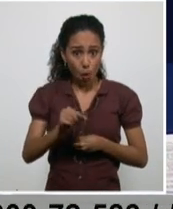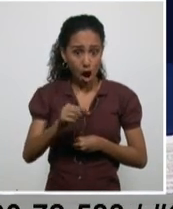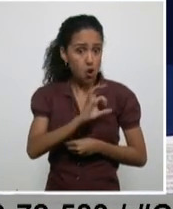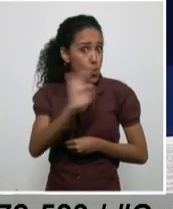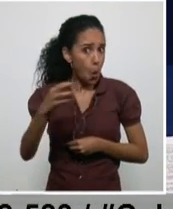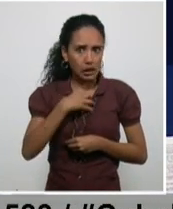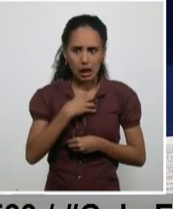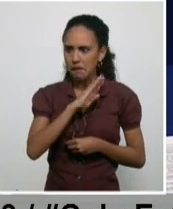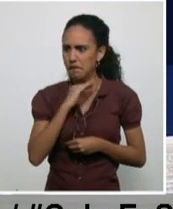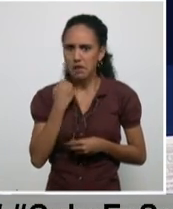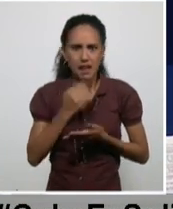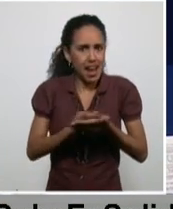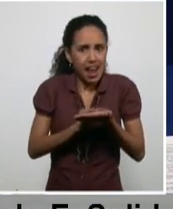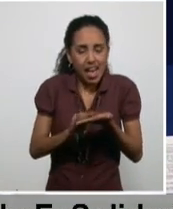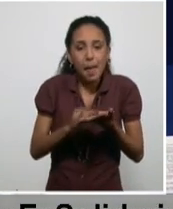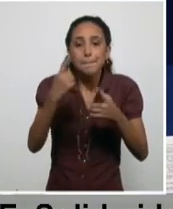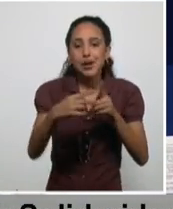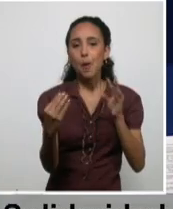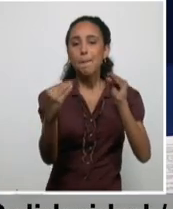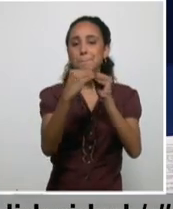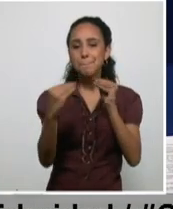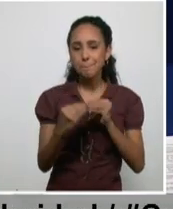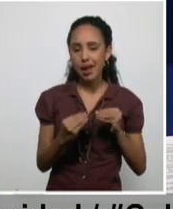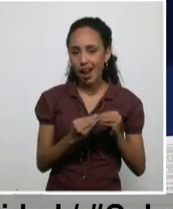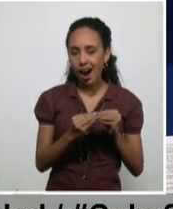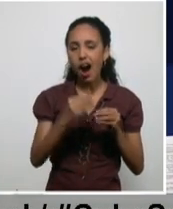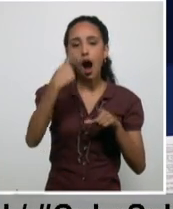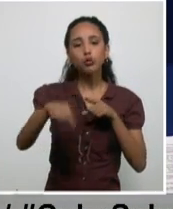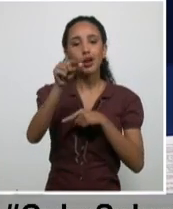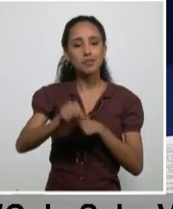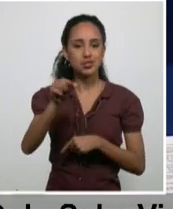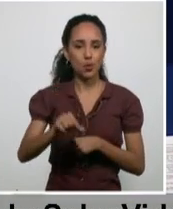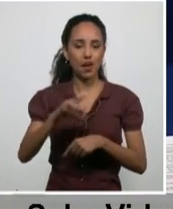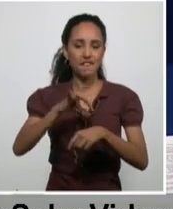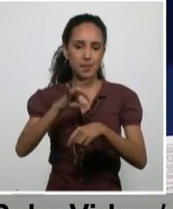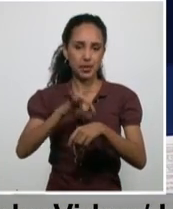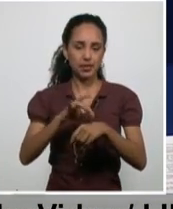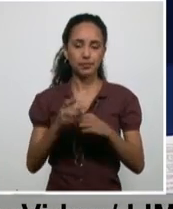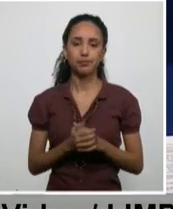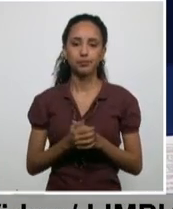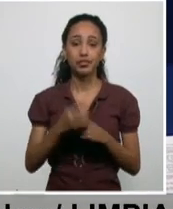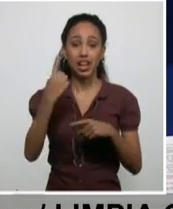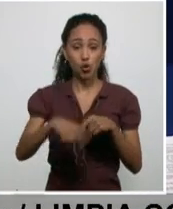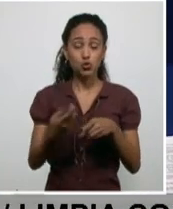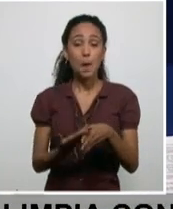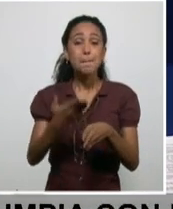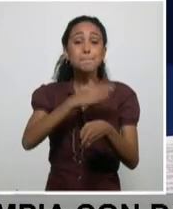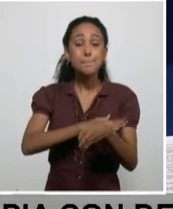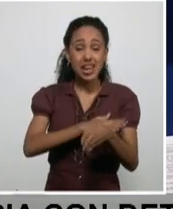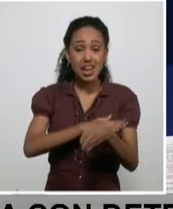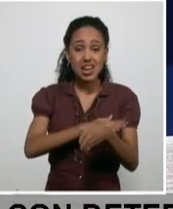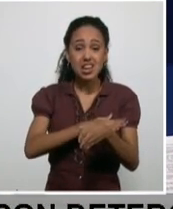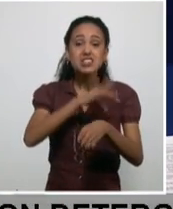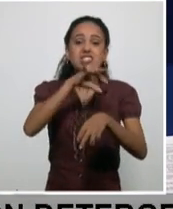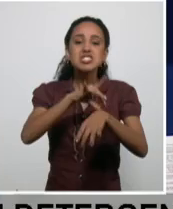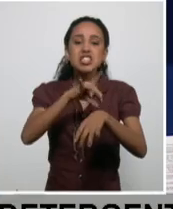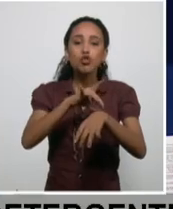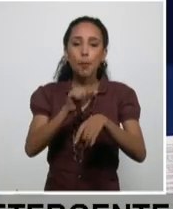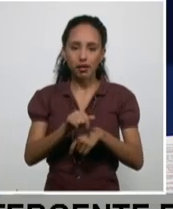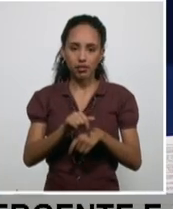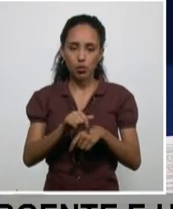tienen síntomas y transmiten la enfermedad. Está el presintomático. Si yo digo presintomático, quiere decir que es una